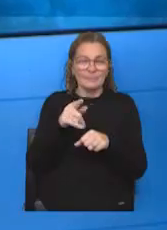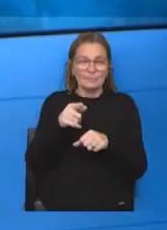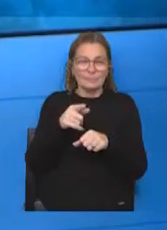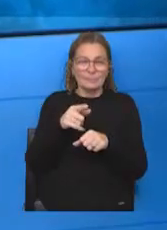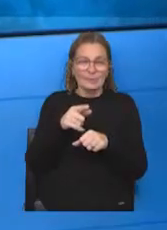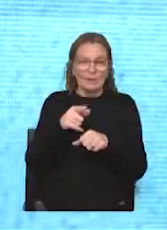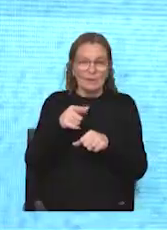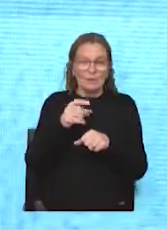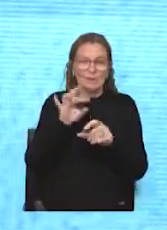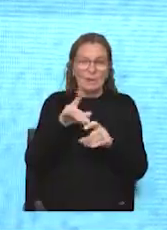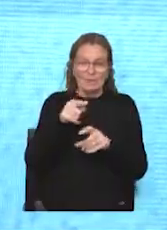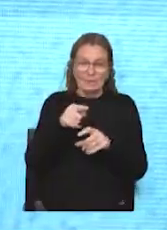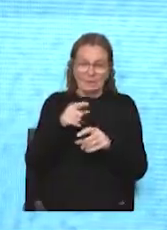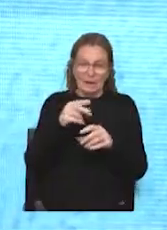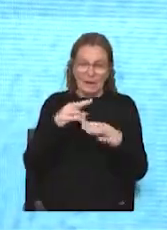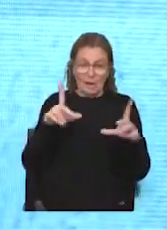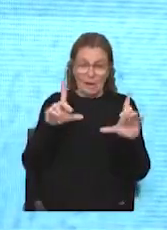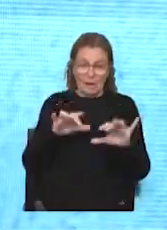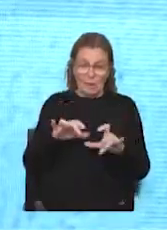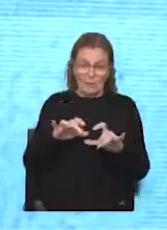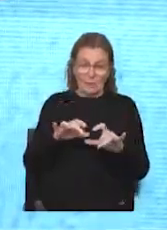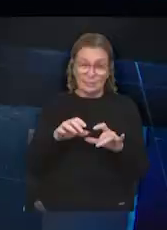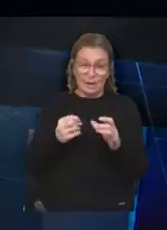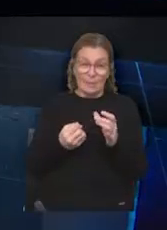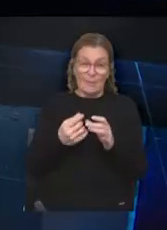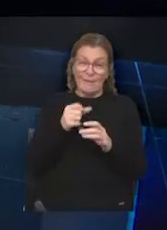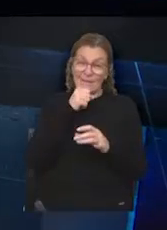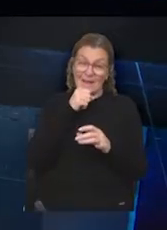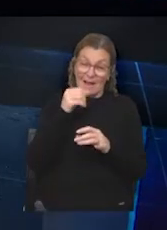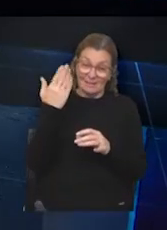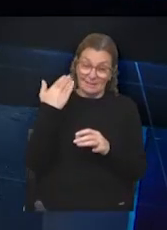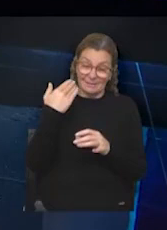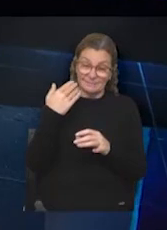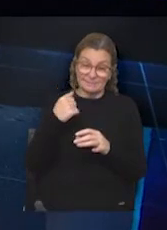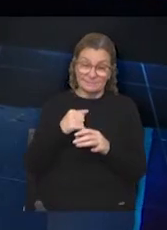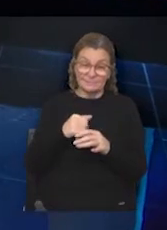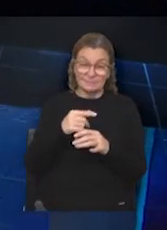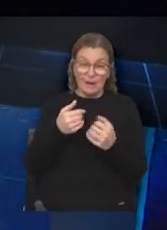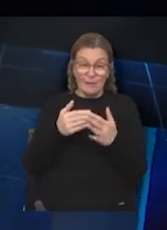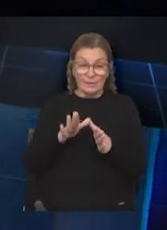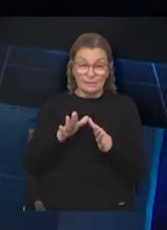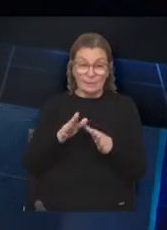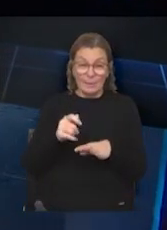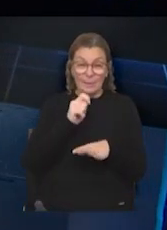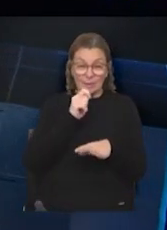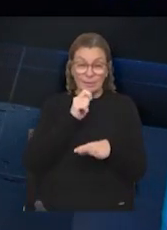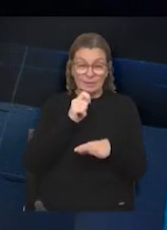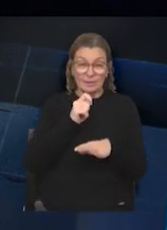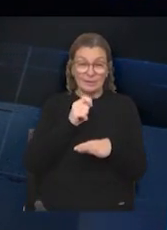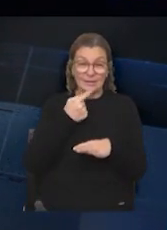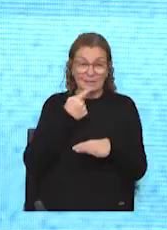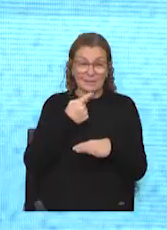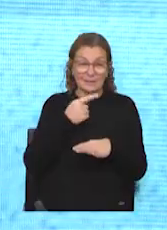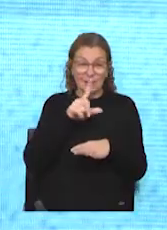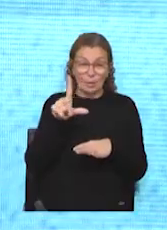solo puedo abrir ese archivo usted porque la computadora la tengo que actualizar y Bueno estamos Sabiendo un llamado abierto a fuente periodística por oposición emérito a